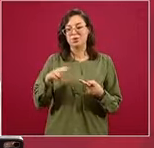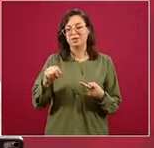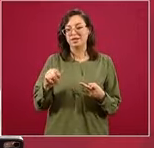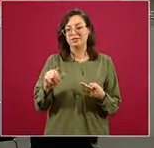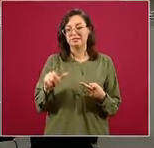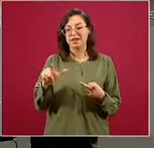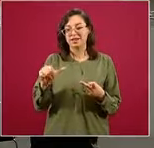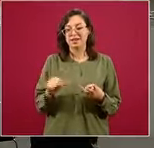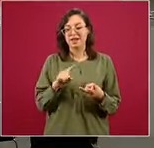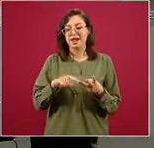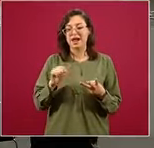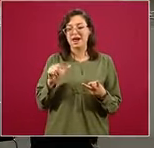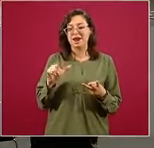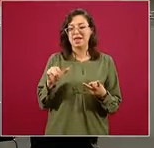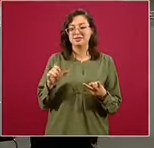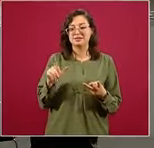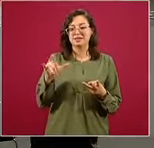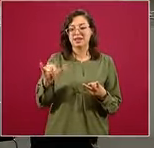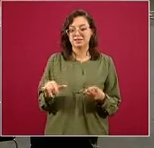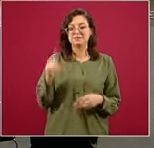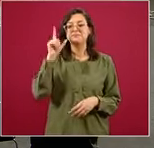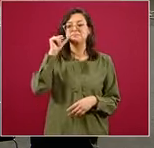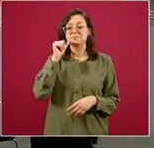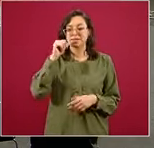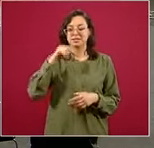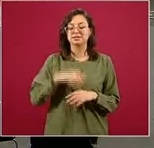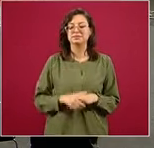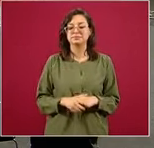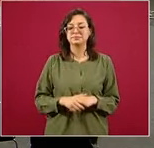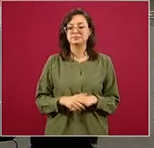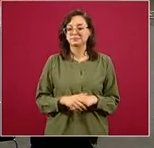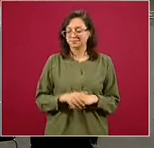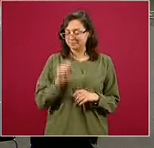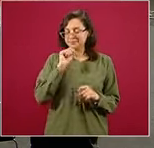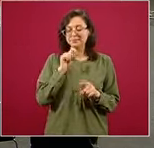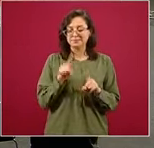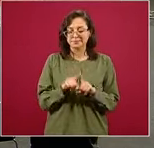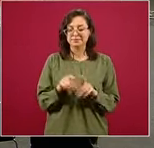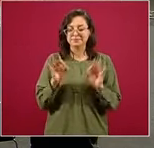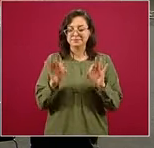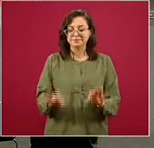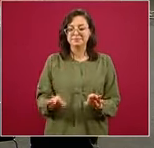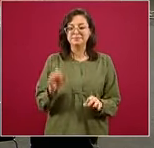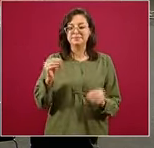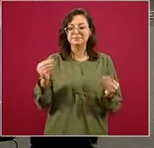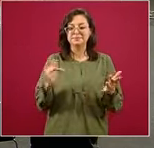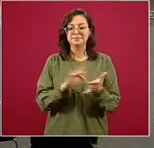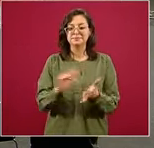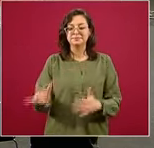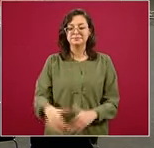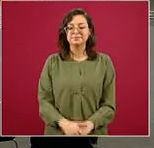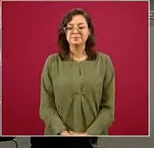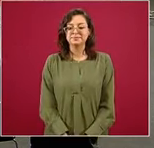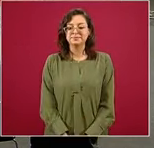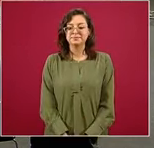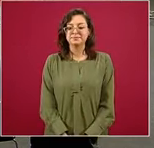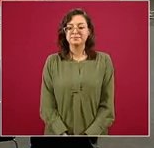Araceli. ¿Mande usted? Mañana se apunta Araceli. Perfecto. Muchas gracias.